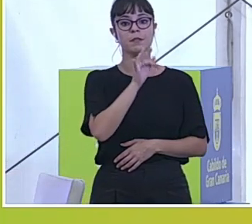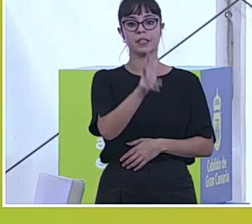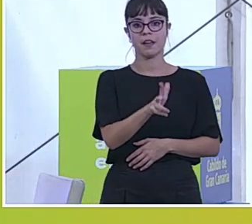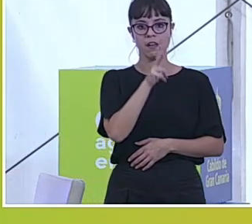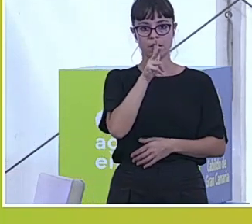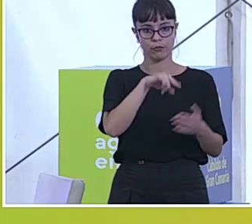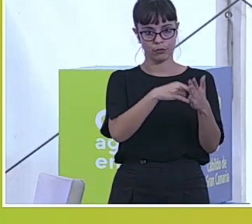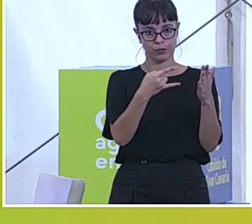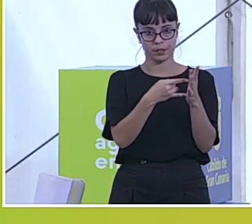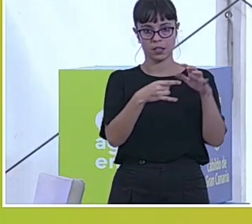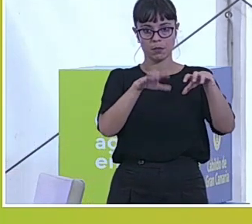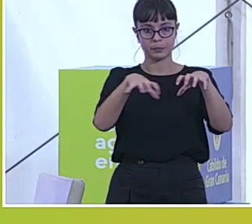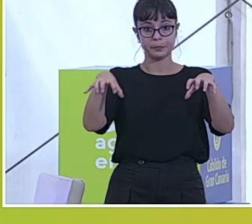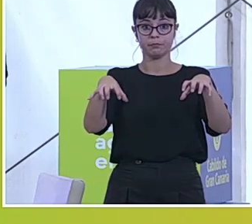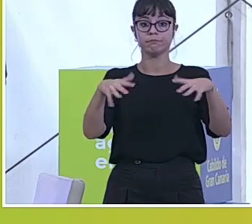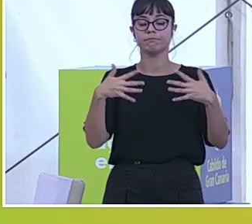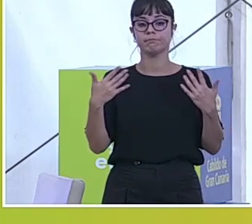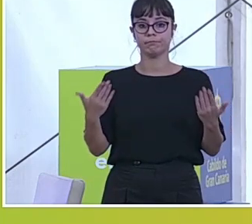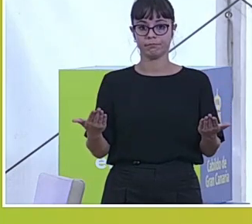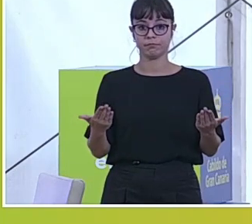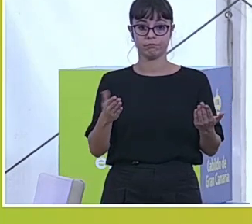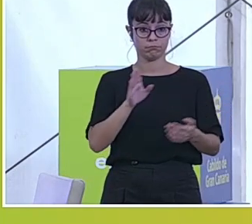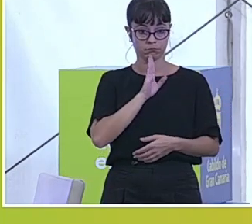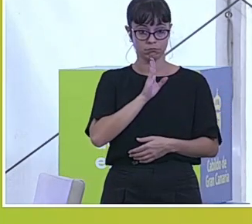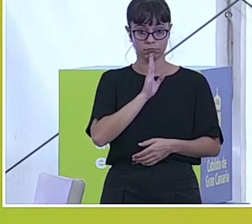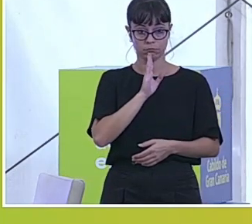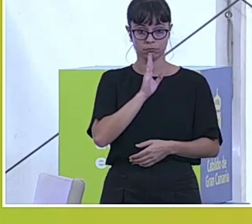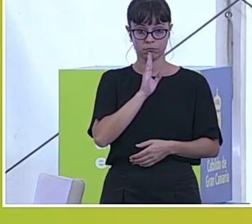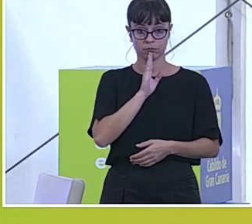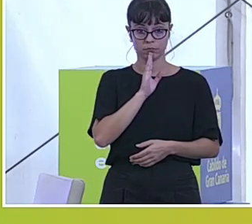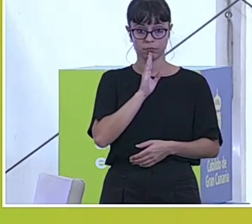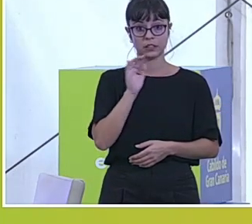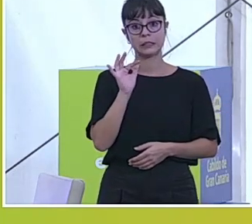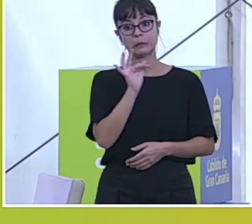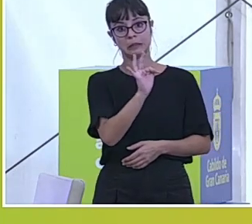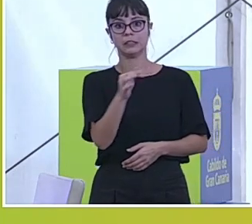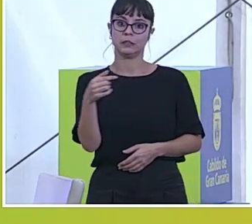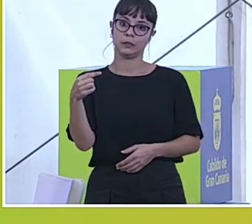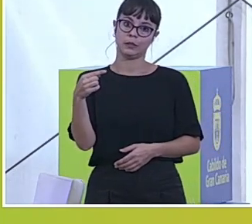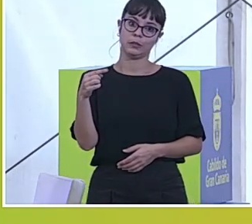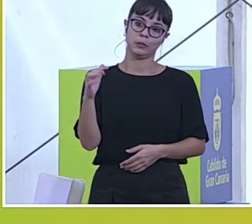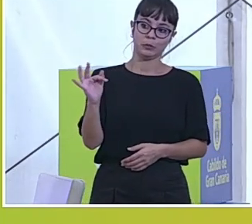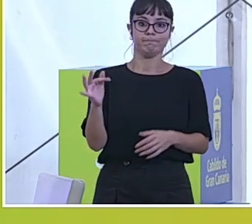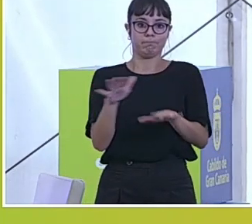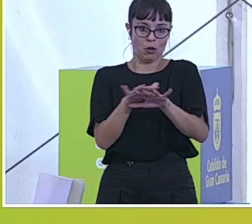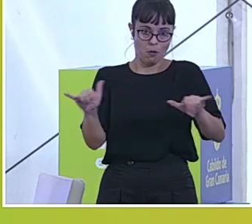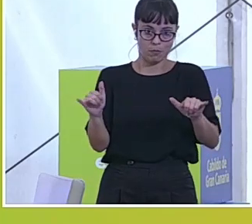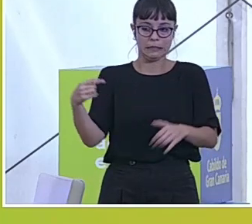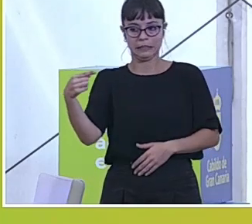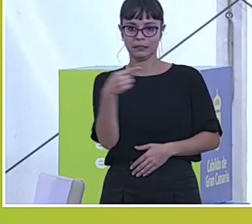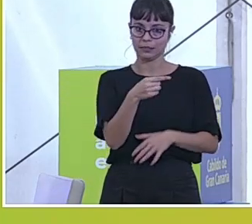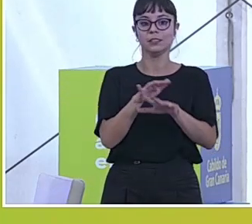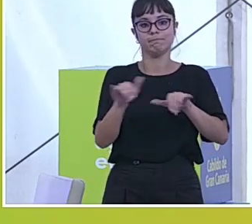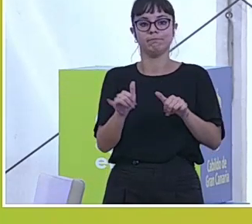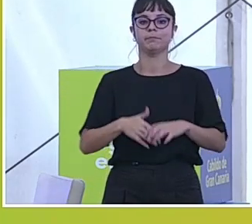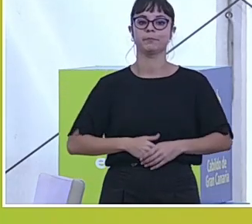¿vale? Pues compensando lo que comentaba anteriormente, las bondades de uno con las bondades del otro, ¿vale? Intentando mitigar esos